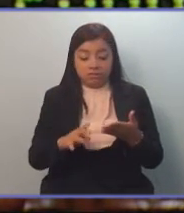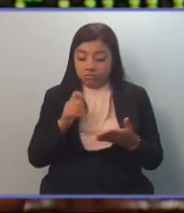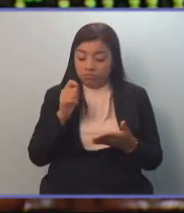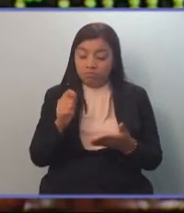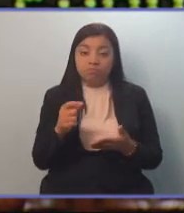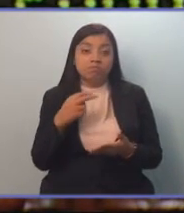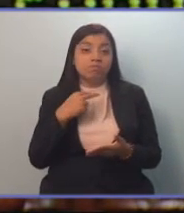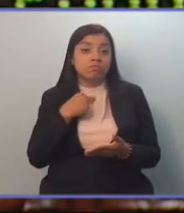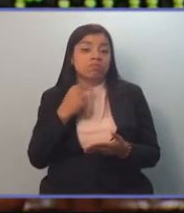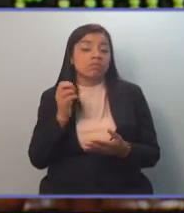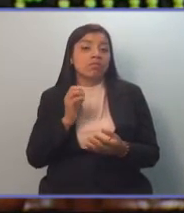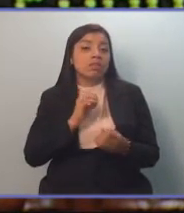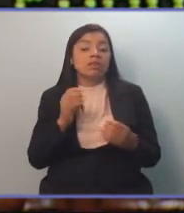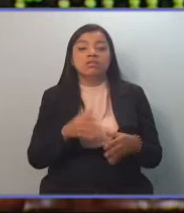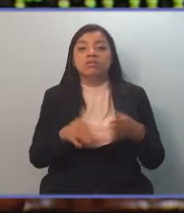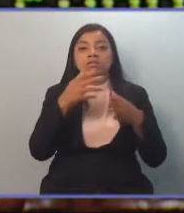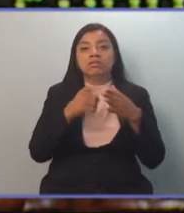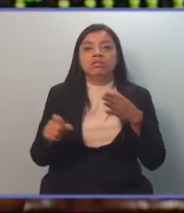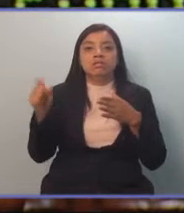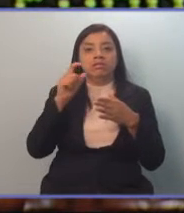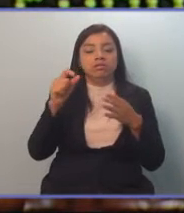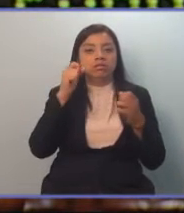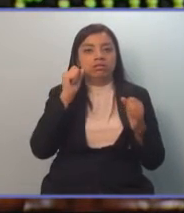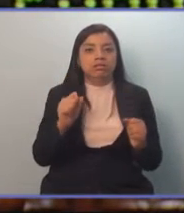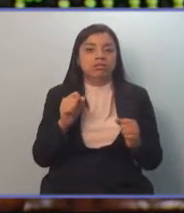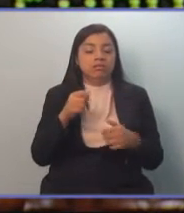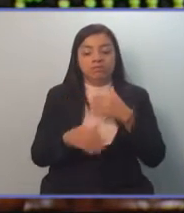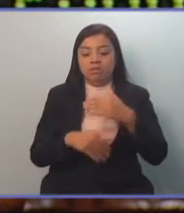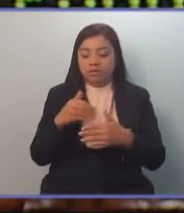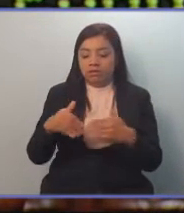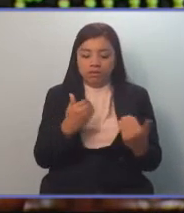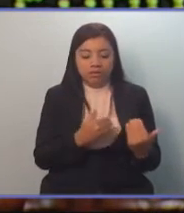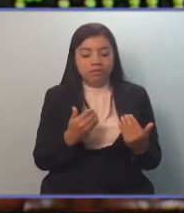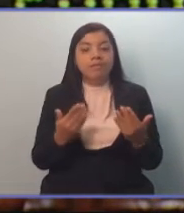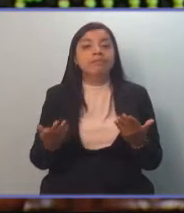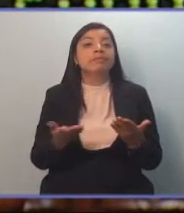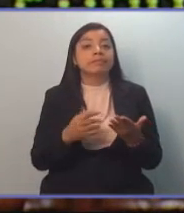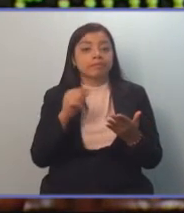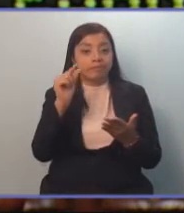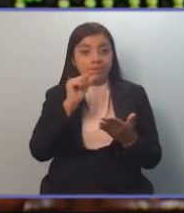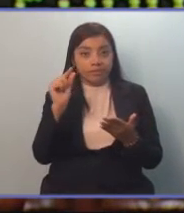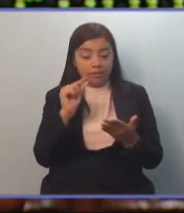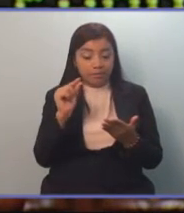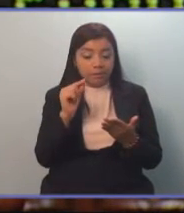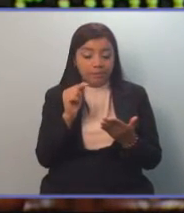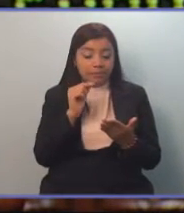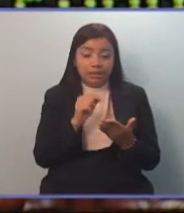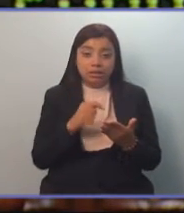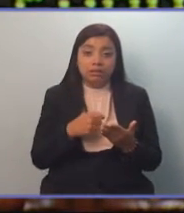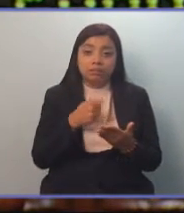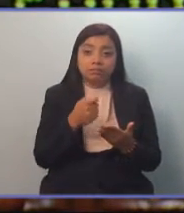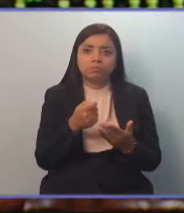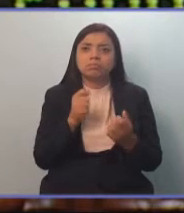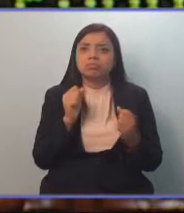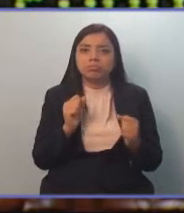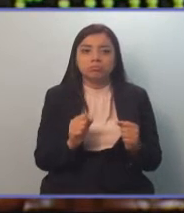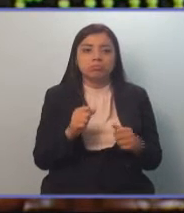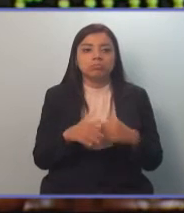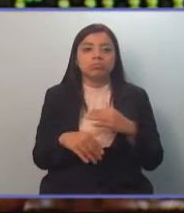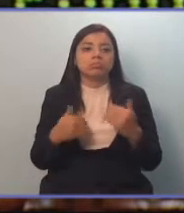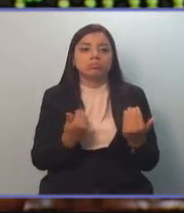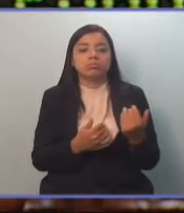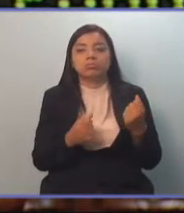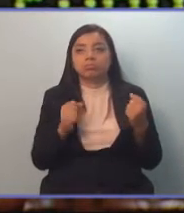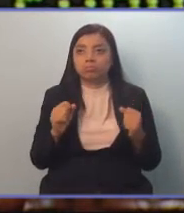consecuencia, ninguna de las instituciones que intervienen en el trámite para expedir los permisos y licencias antes relacionados podrán efectuar